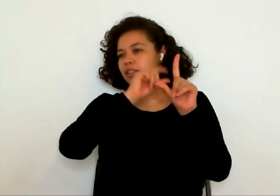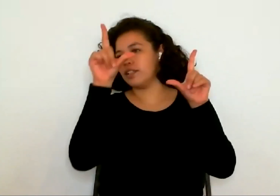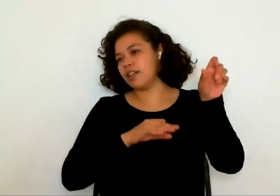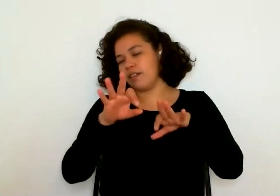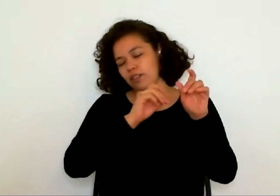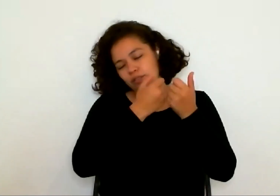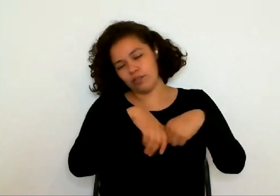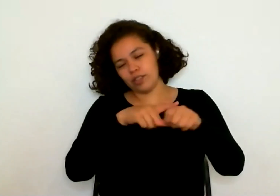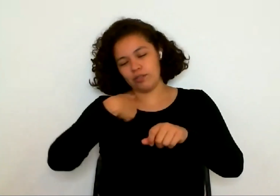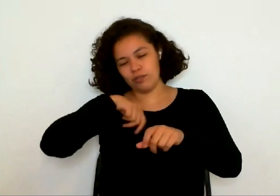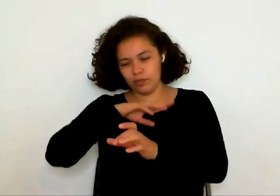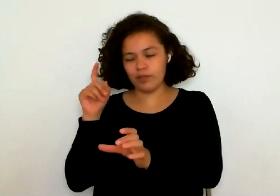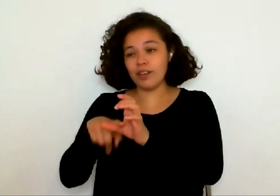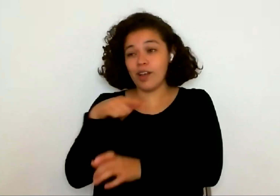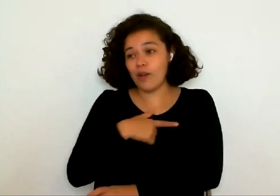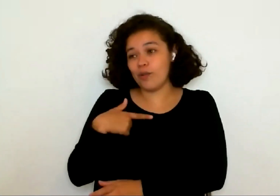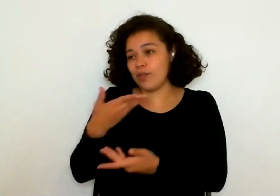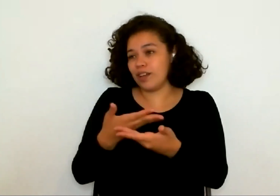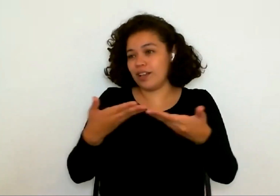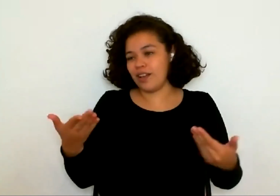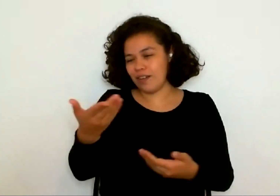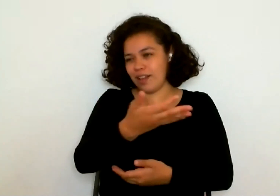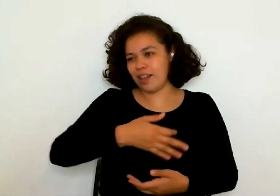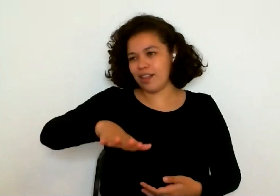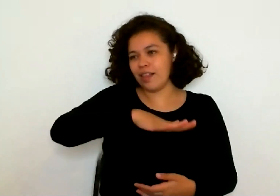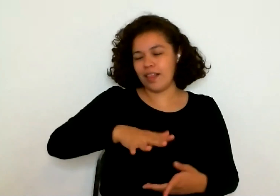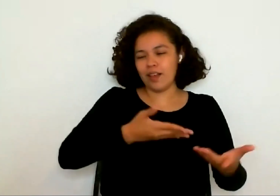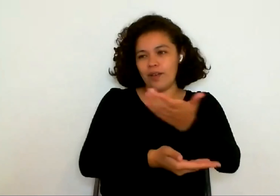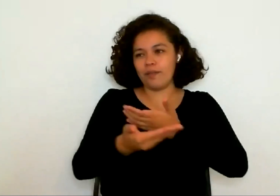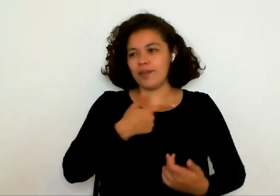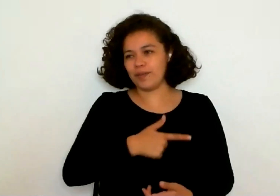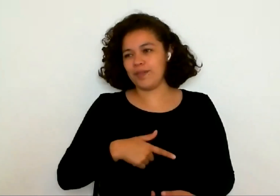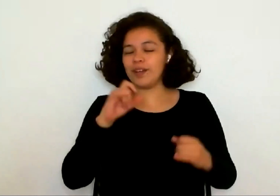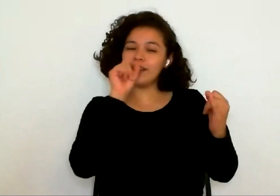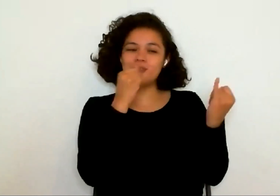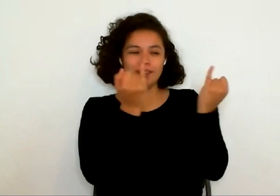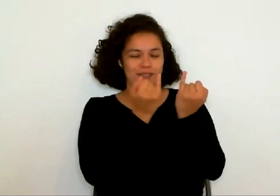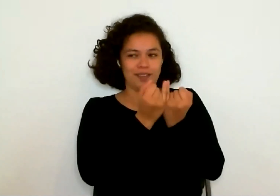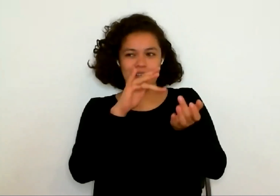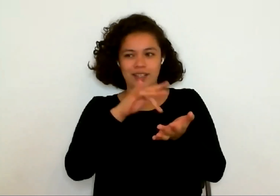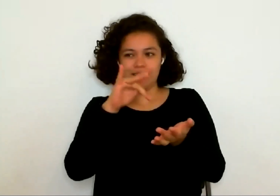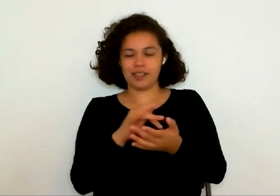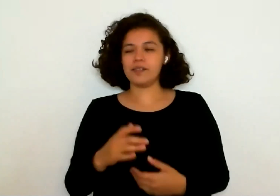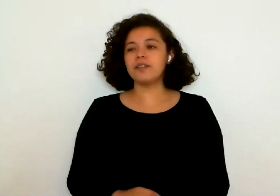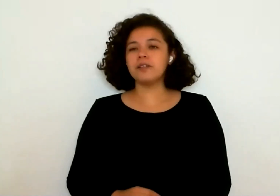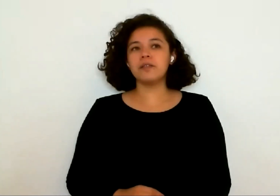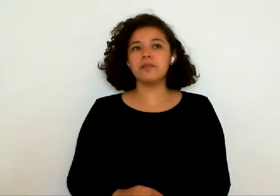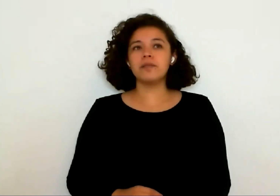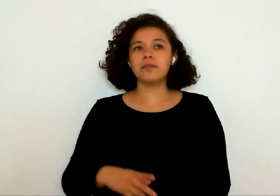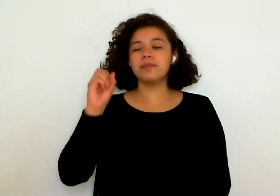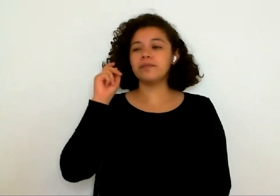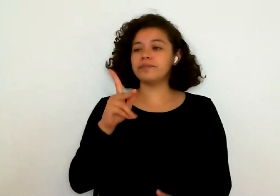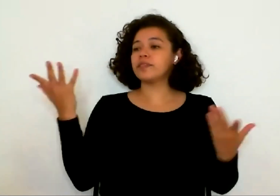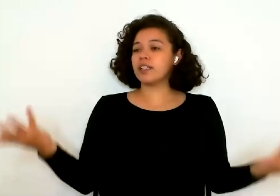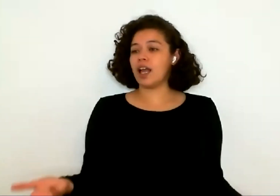Social, y un gusto compartir con ustedes. Igualmente, gracias. Gracias. Ok, si ya